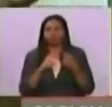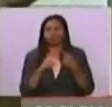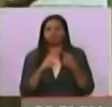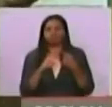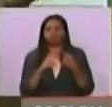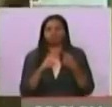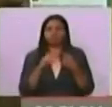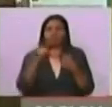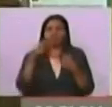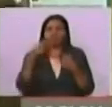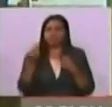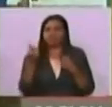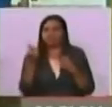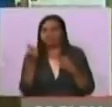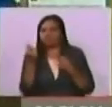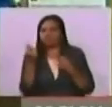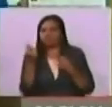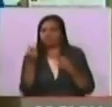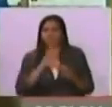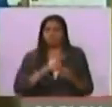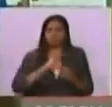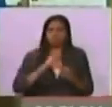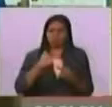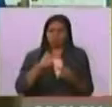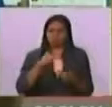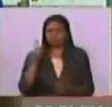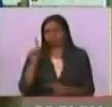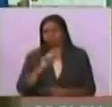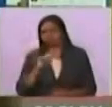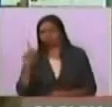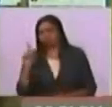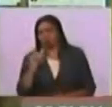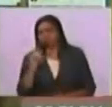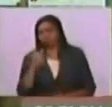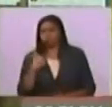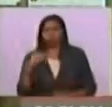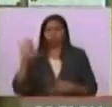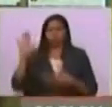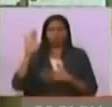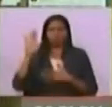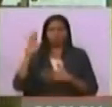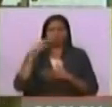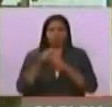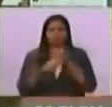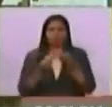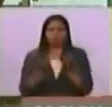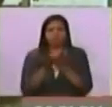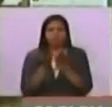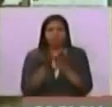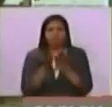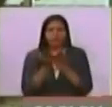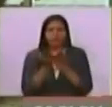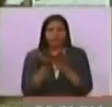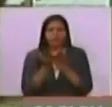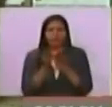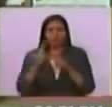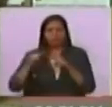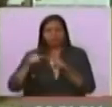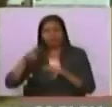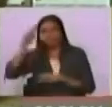Esa plata no es para mí. Yo me comprometí que iba a hacer una escuela de niños especiales con esa plata